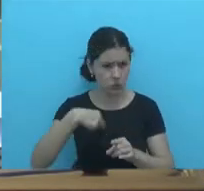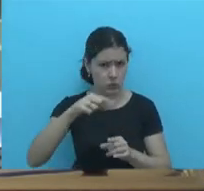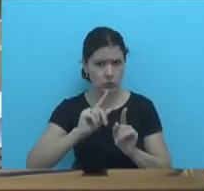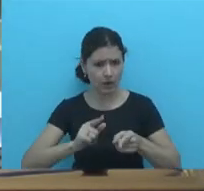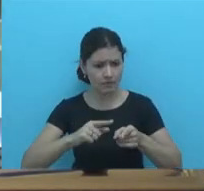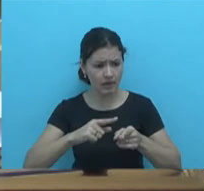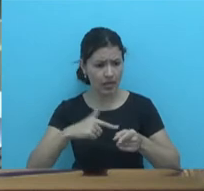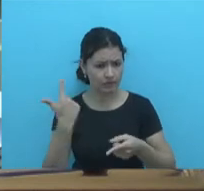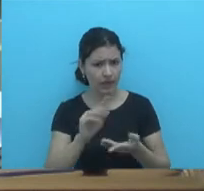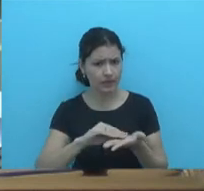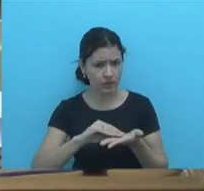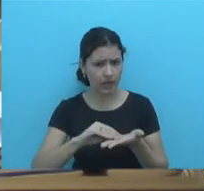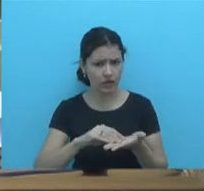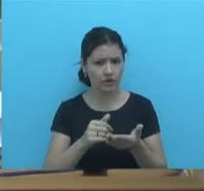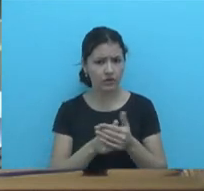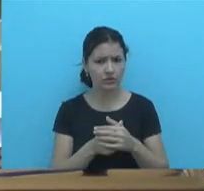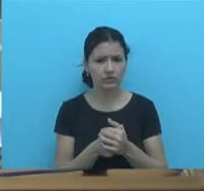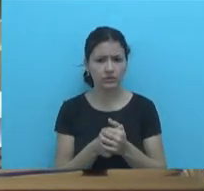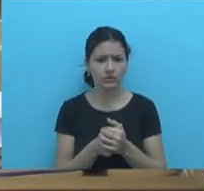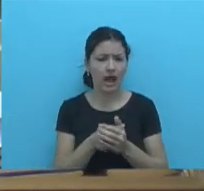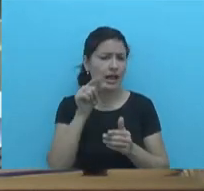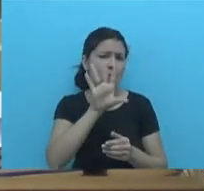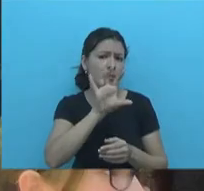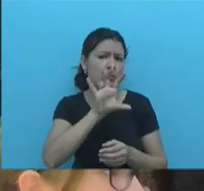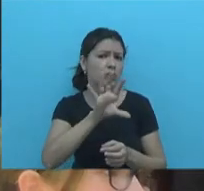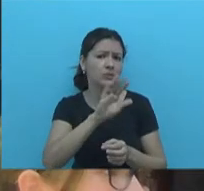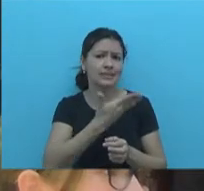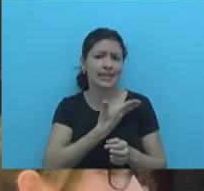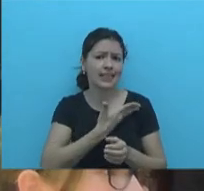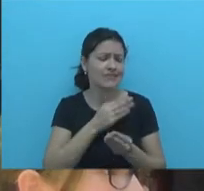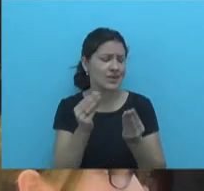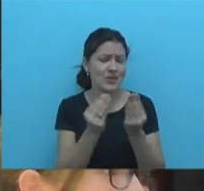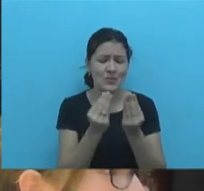nuestra provincia. Hay muchísimos...